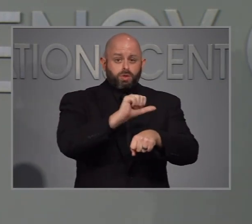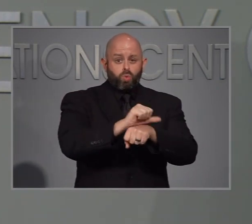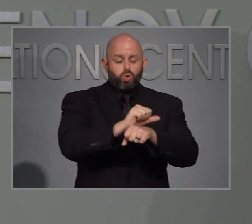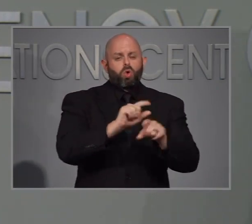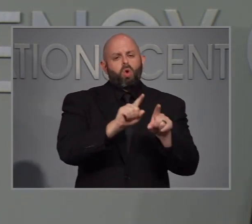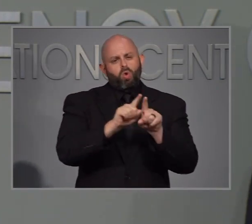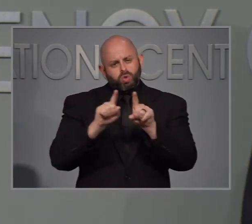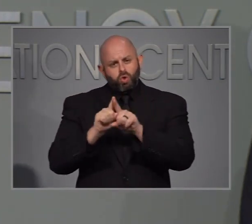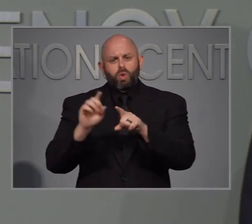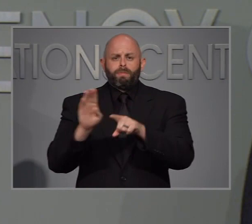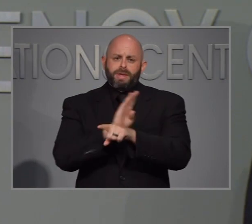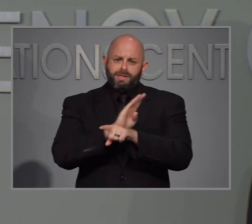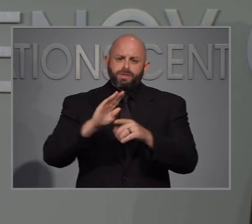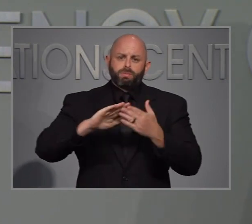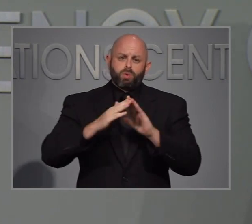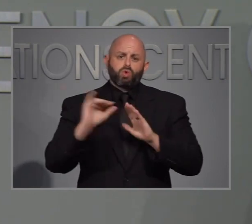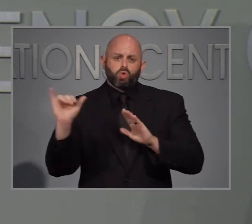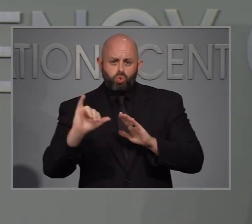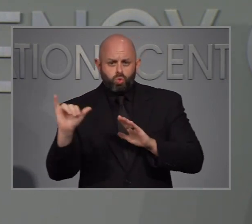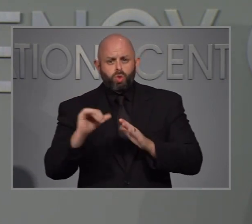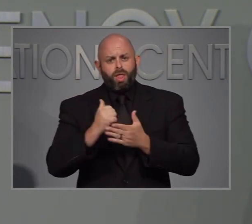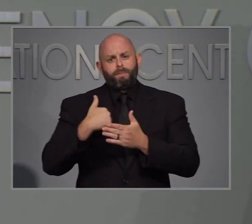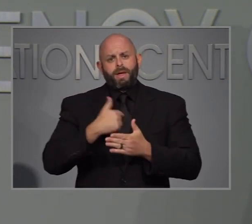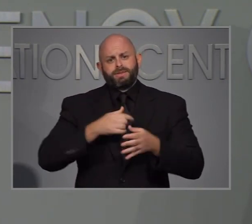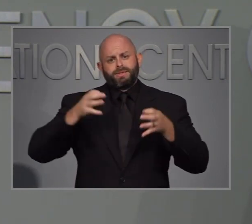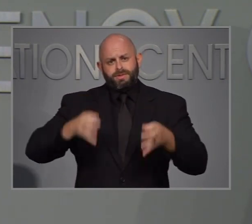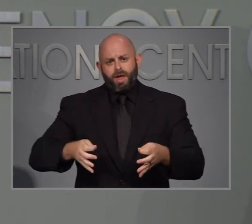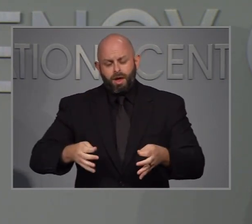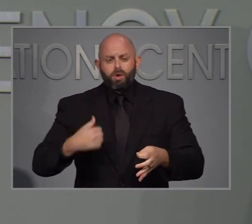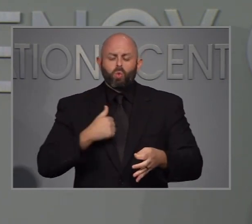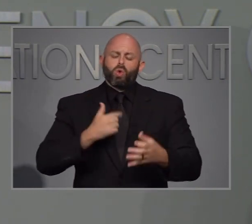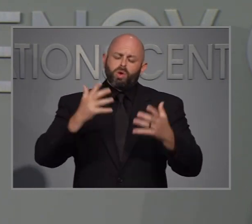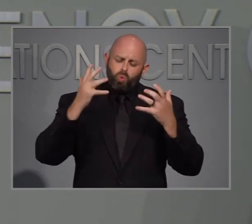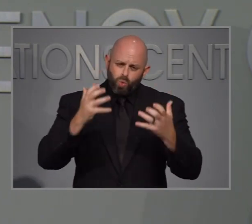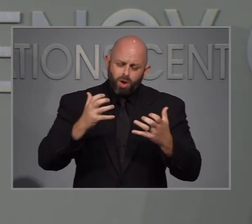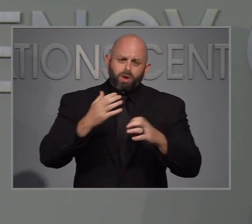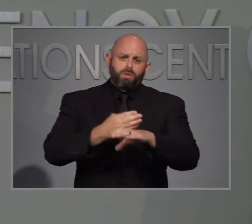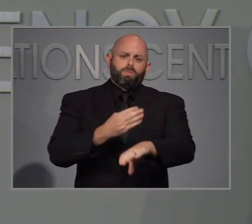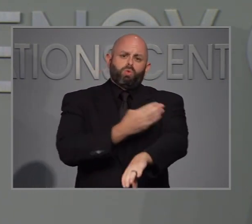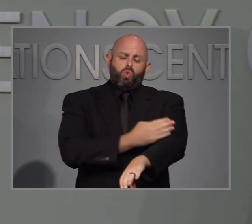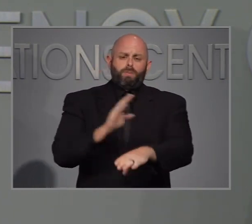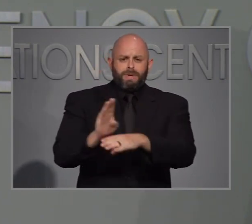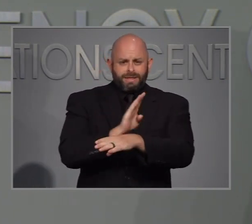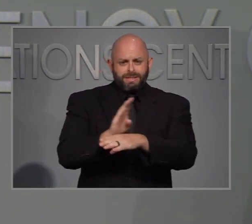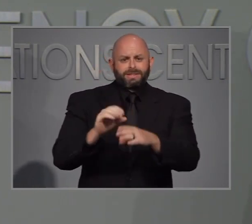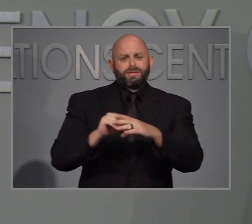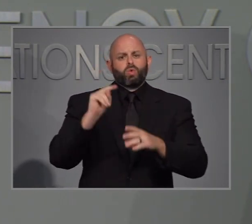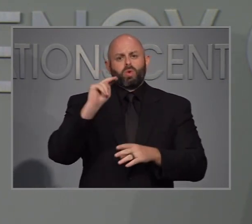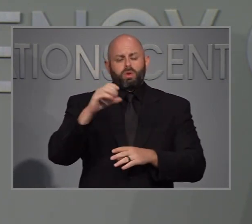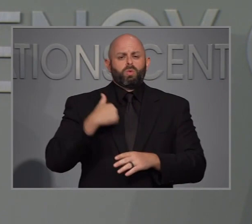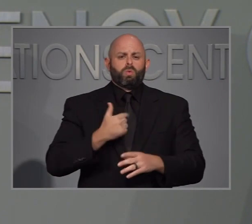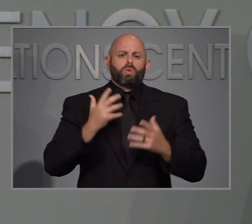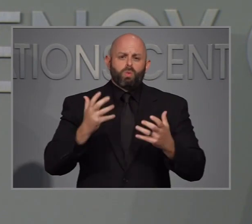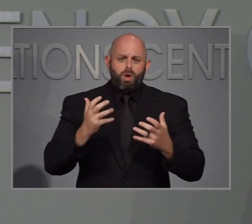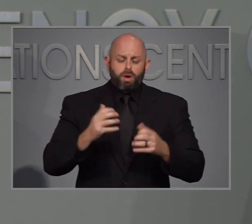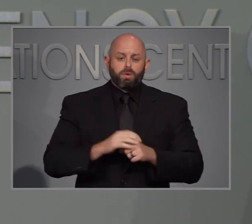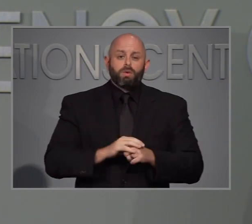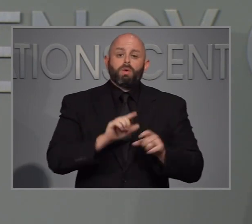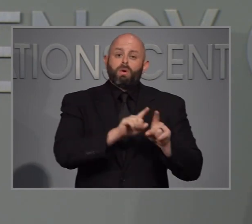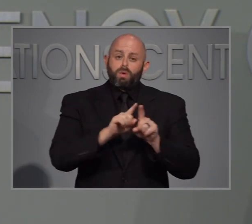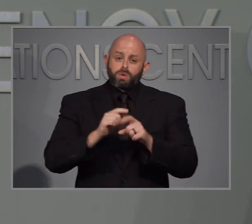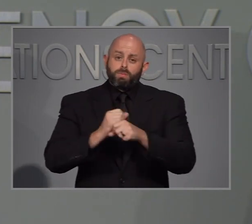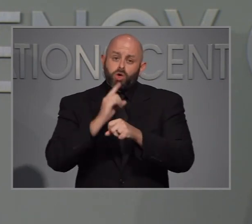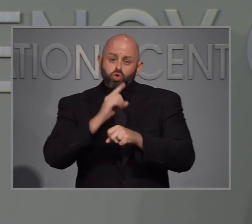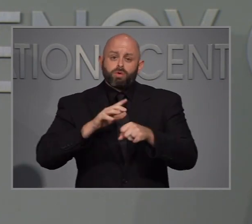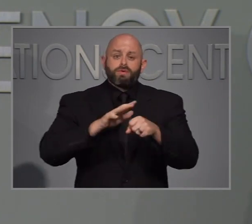que han hecho, pero también de parte de la comunidad de comercios y todo el trabajo que han estado haciendo para garantizar que tengamos